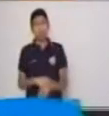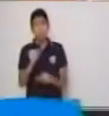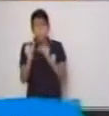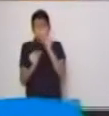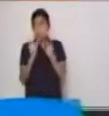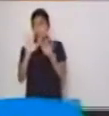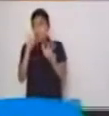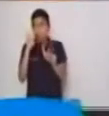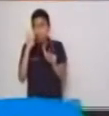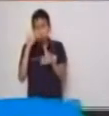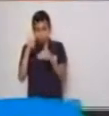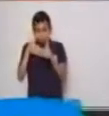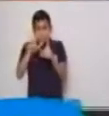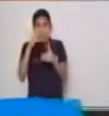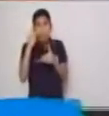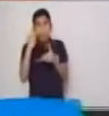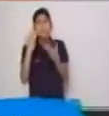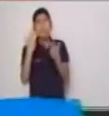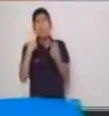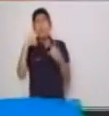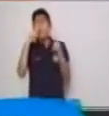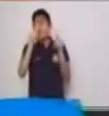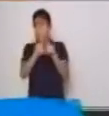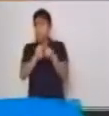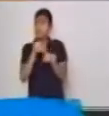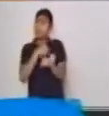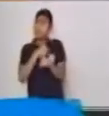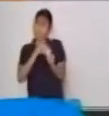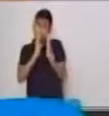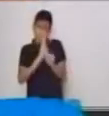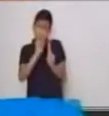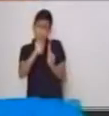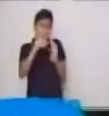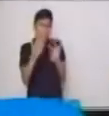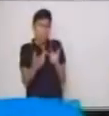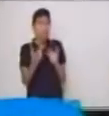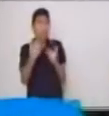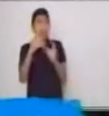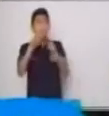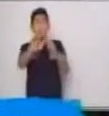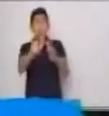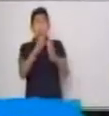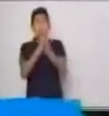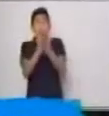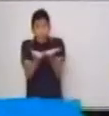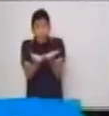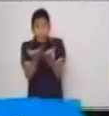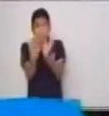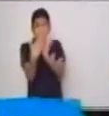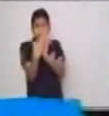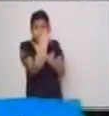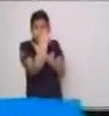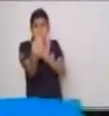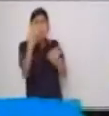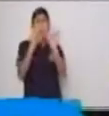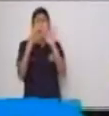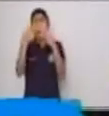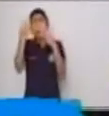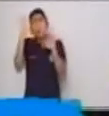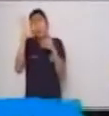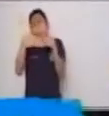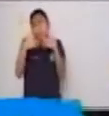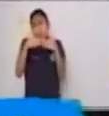poco vamos a ir viendo y quiero que por favor ustedes lo vayan copiando en su cuaderno o en hojas y las